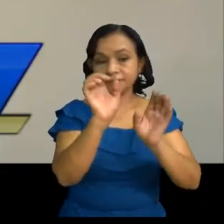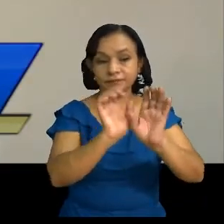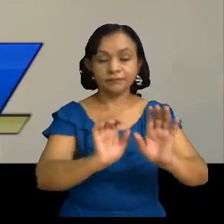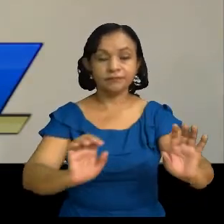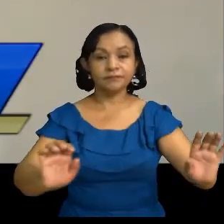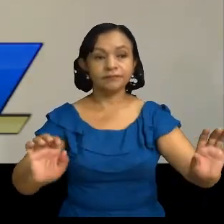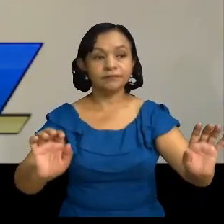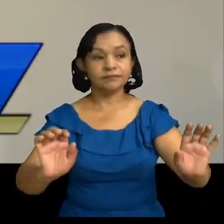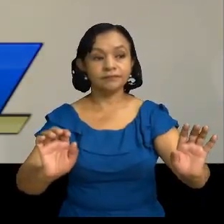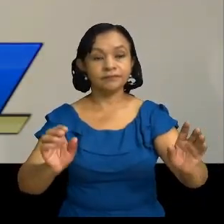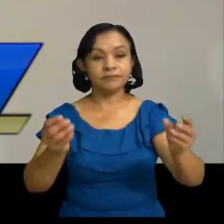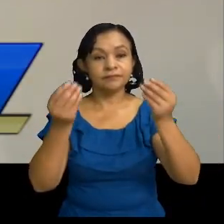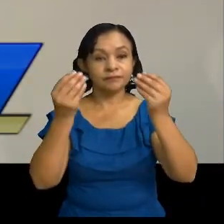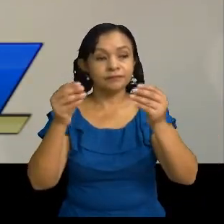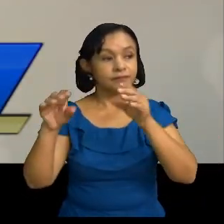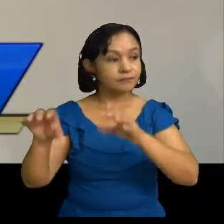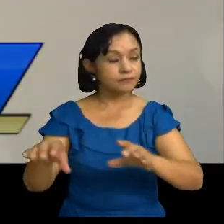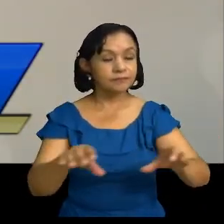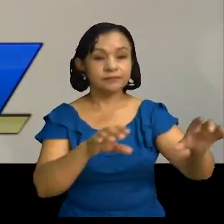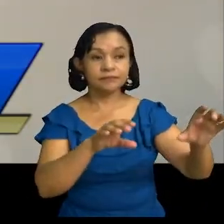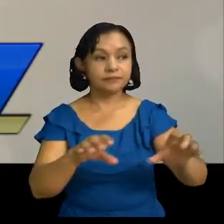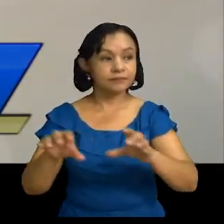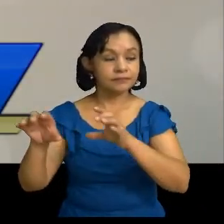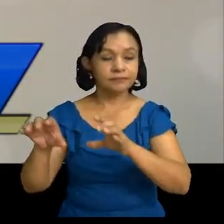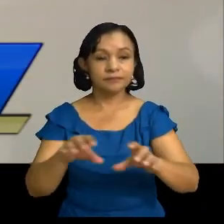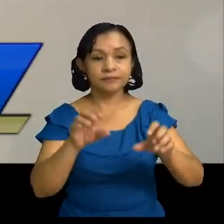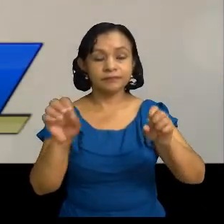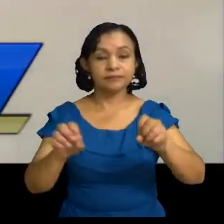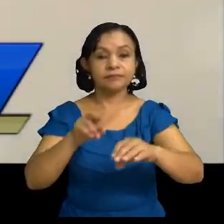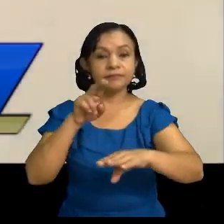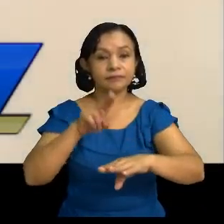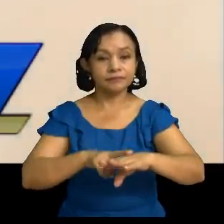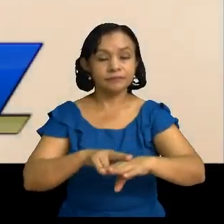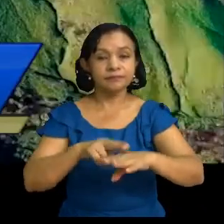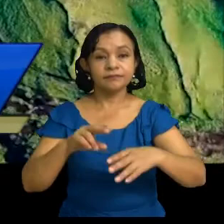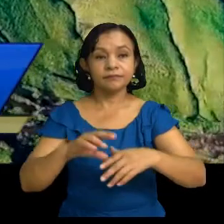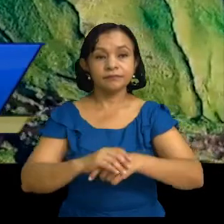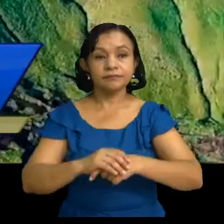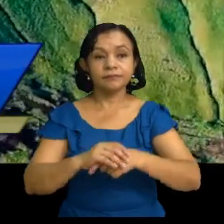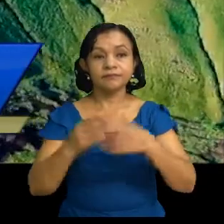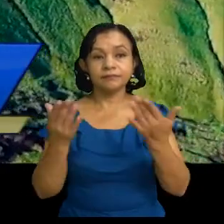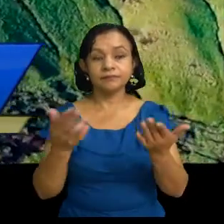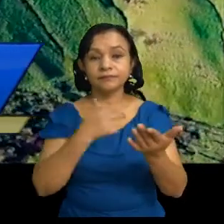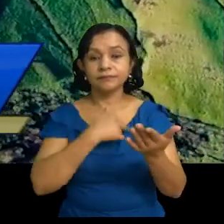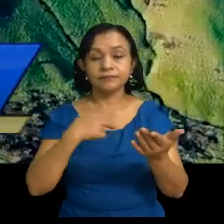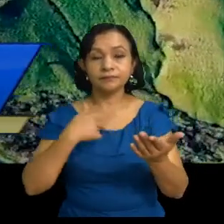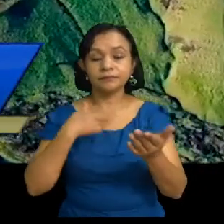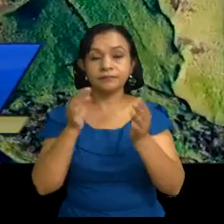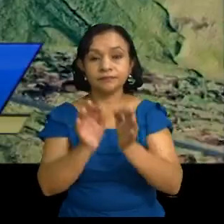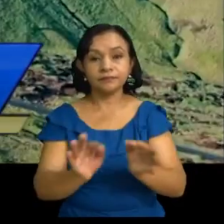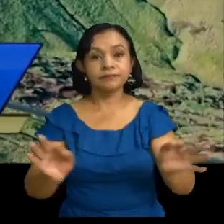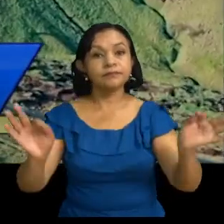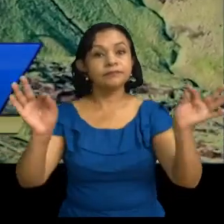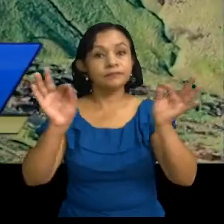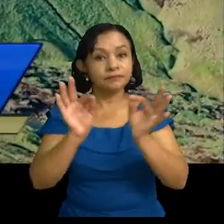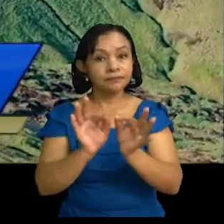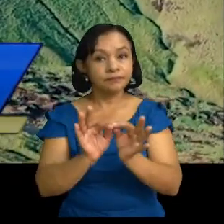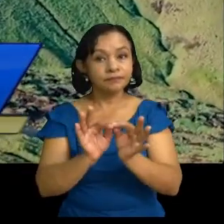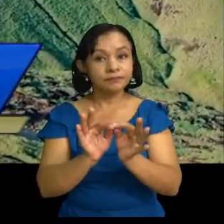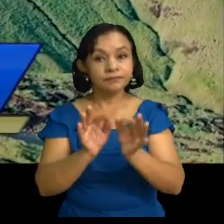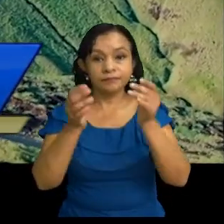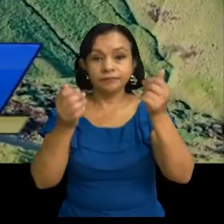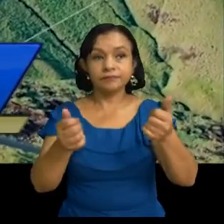es decir un sinnúmero de actividades a nivel nacional con énfasis principalmente al